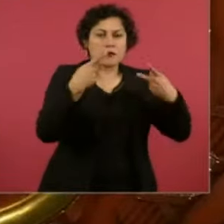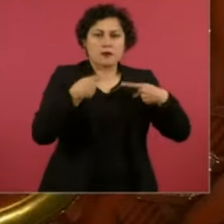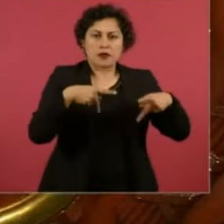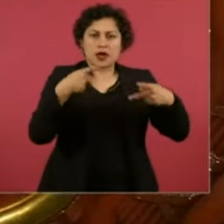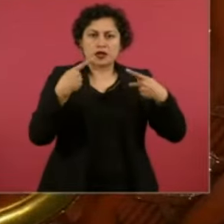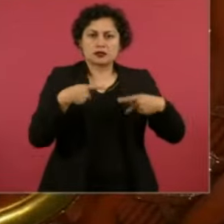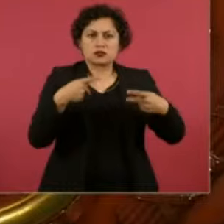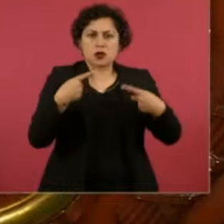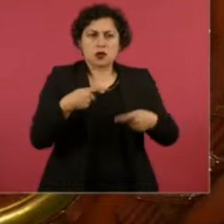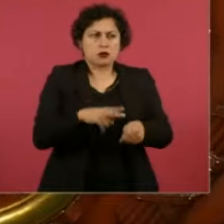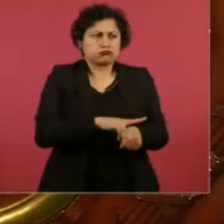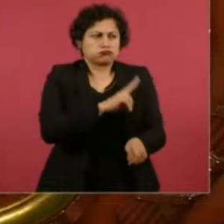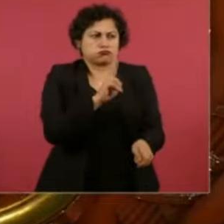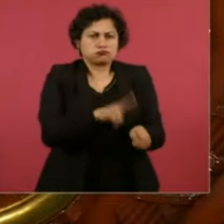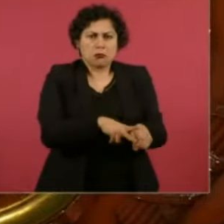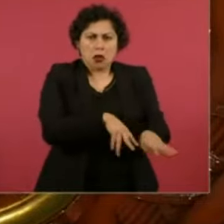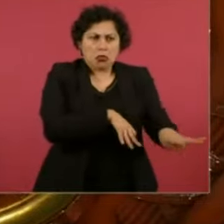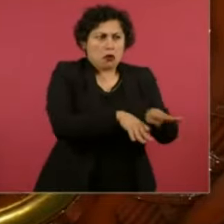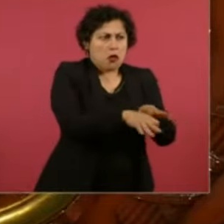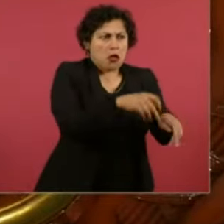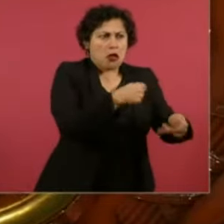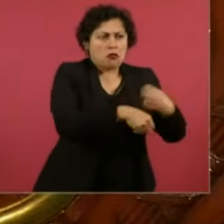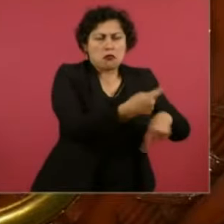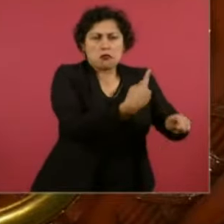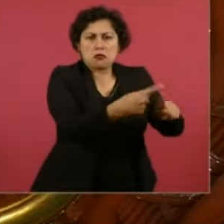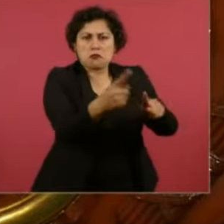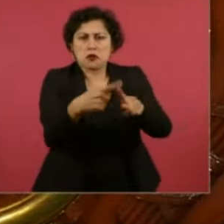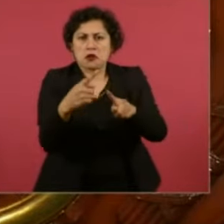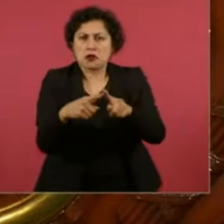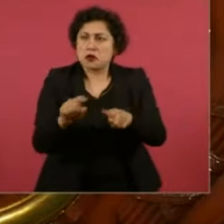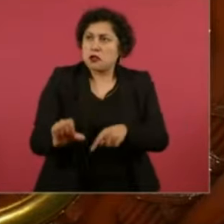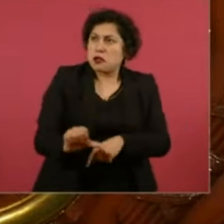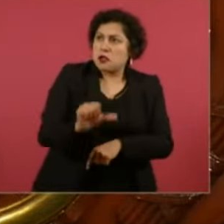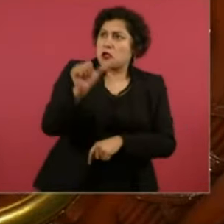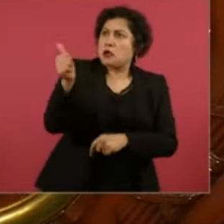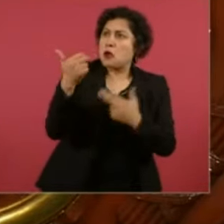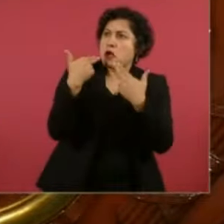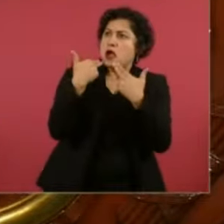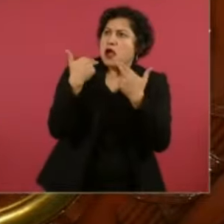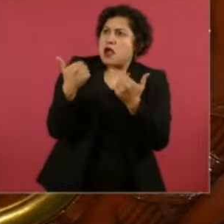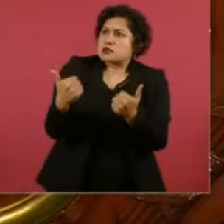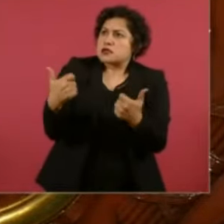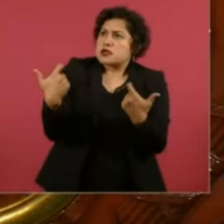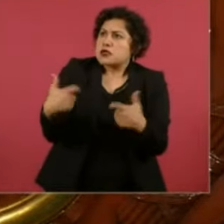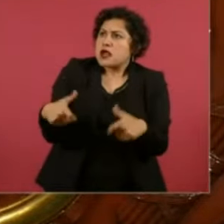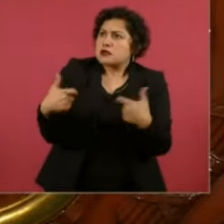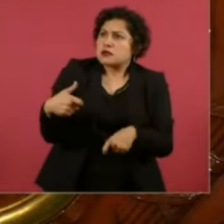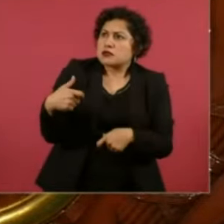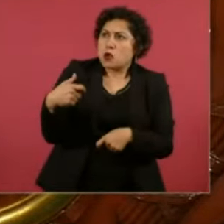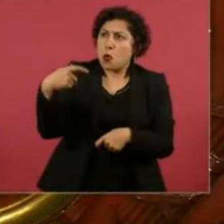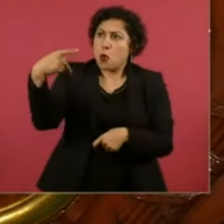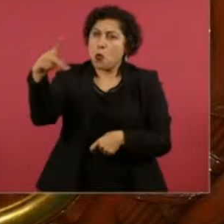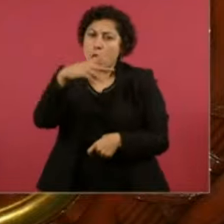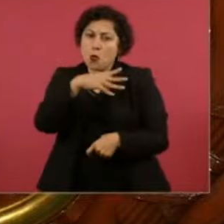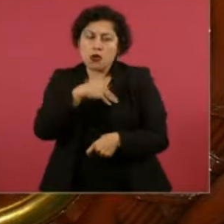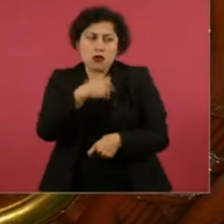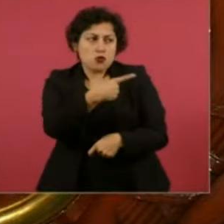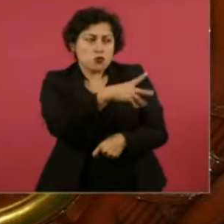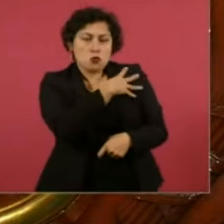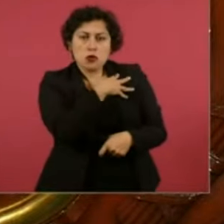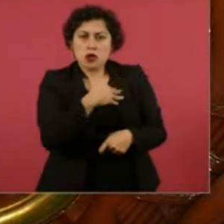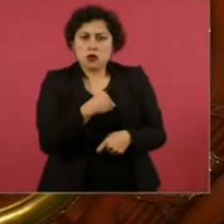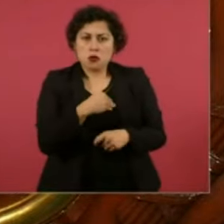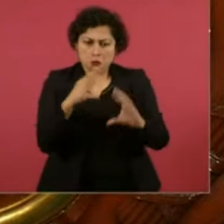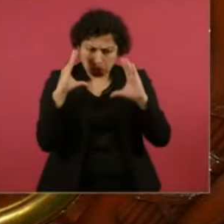quita, lo que él plantea es quitarle al legislativo las plurinominales, por ejemplo, y el caso de los poderes,